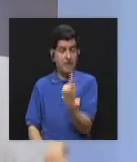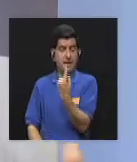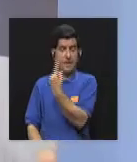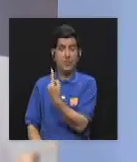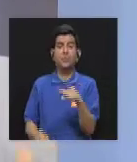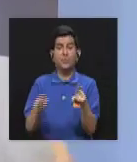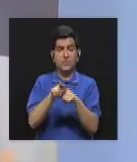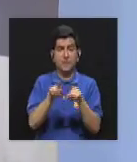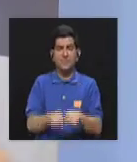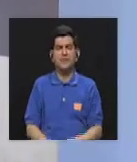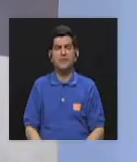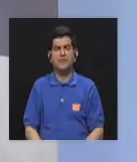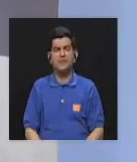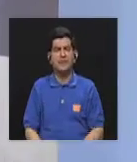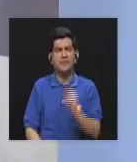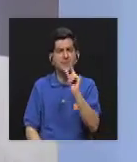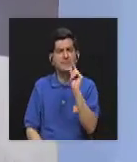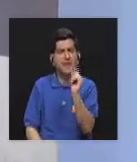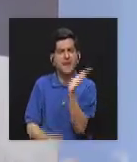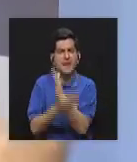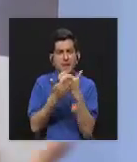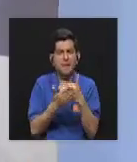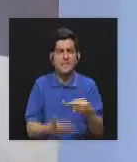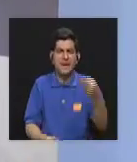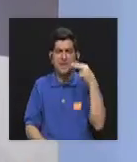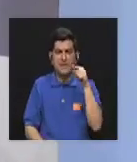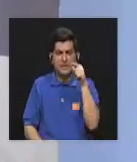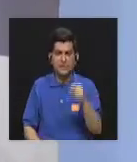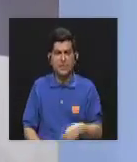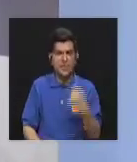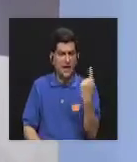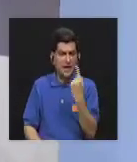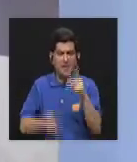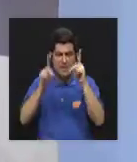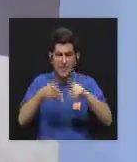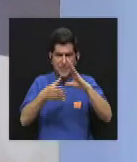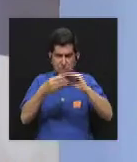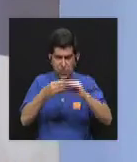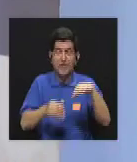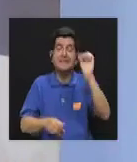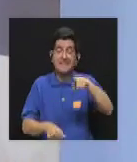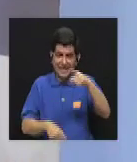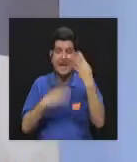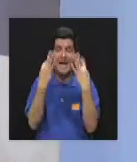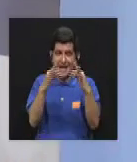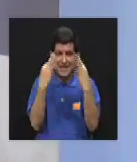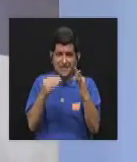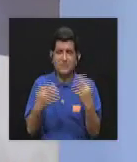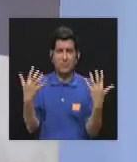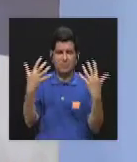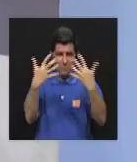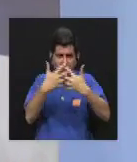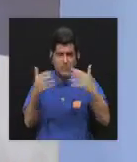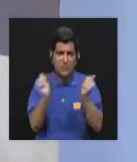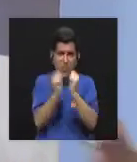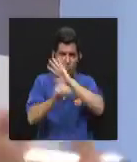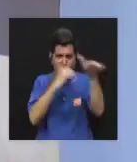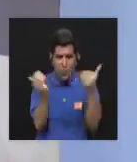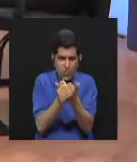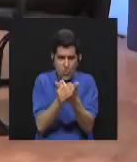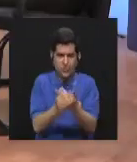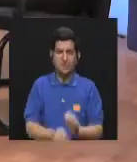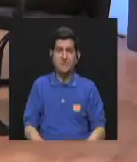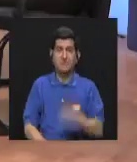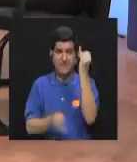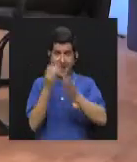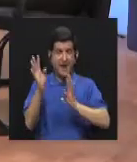eso uno fue... Cuenta un pedacito de la historia uh-huh. que ustedes... Eso fue lo que tratamos, de que cada, se reconstruyera con todos. Claro, que al final